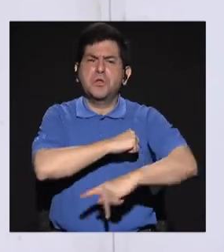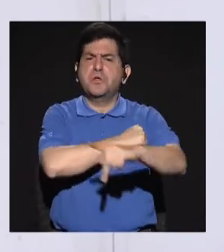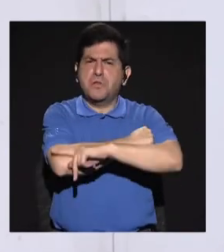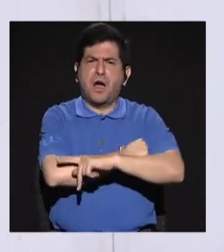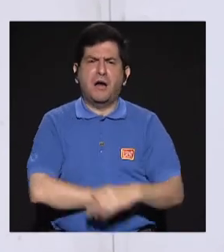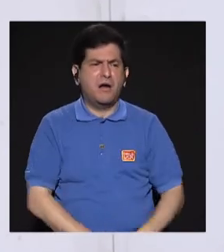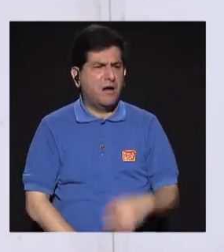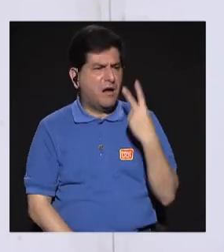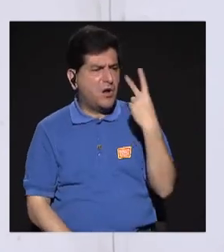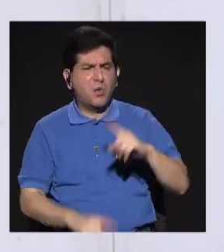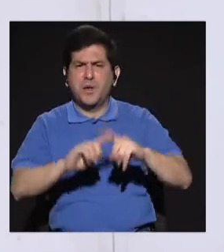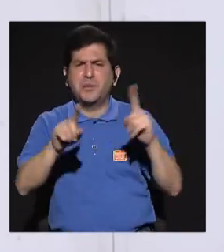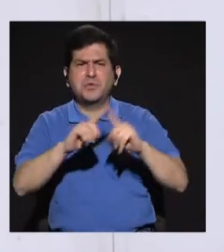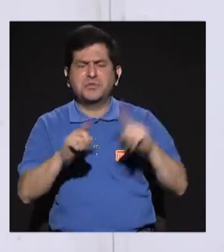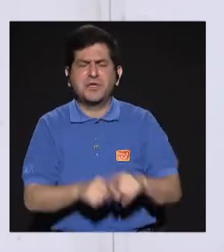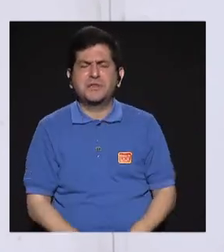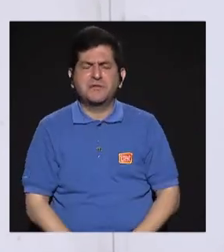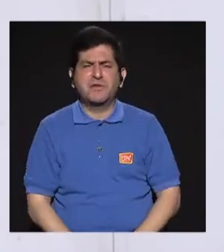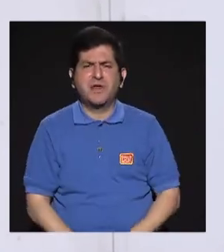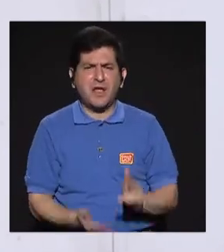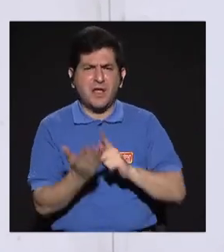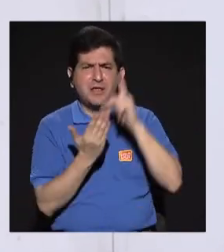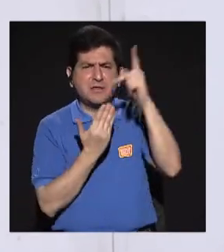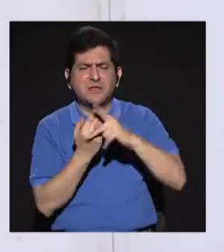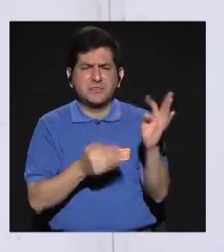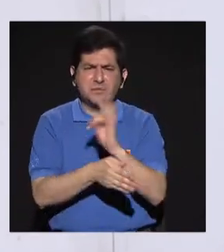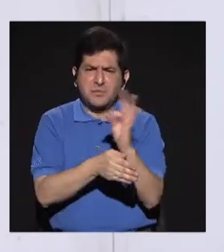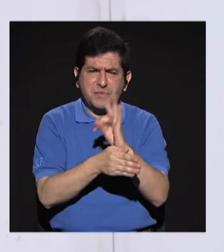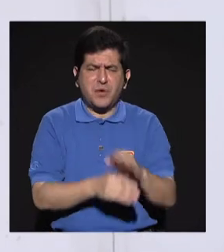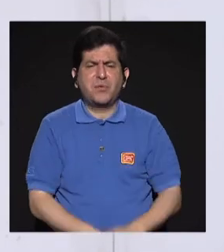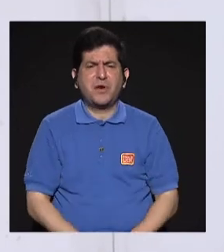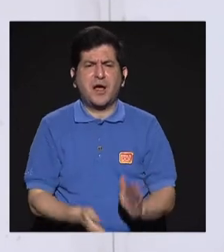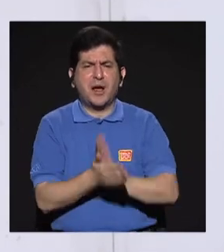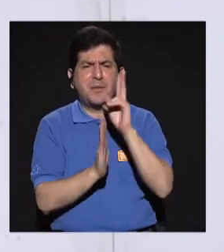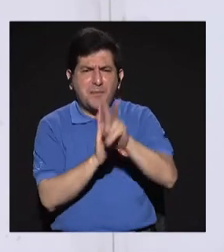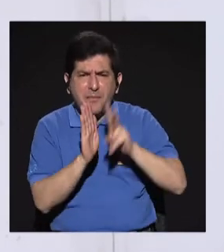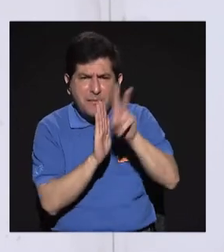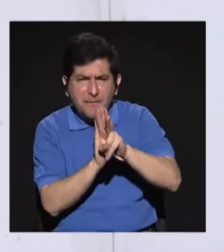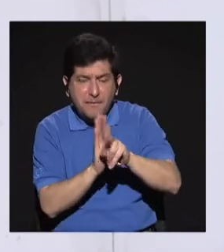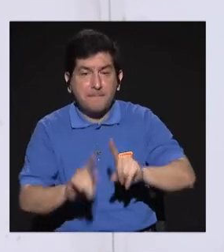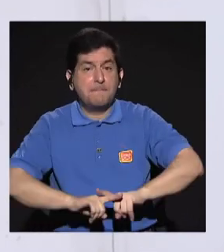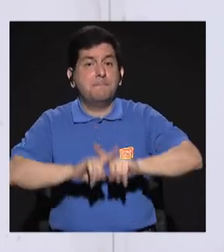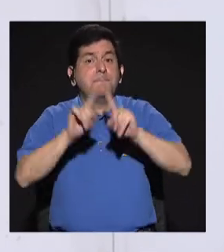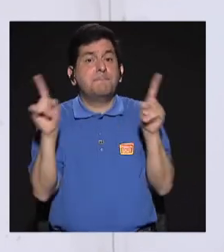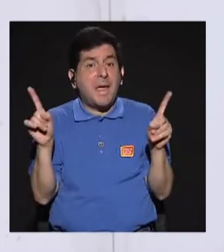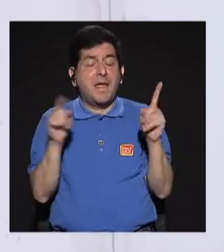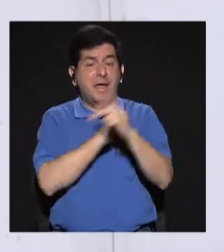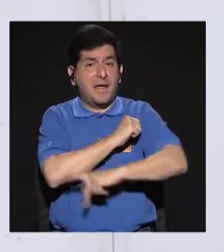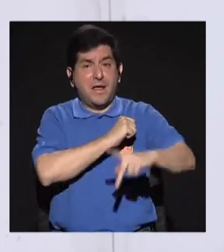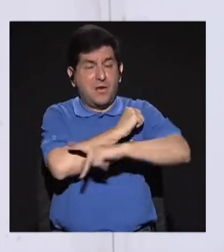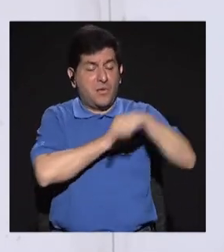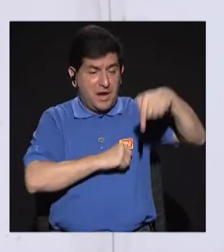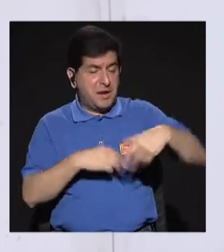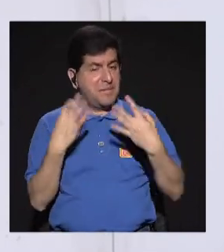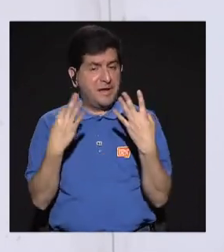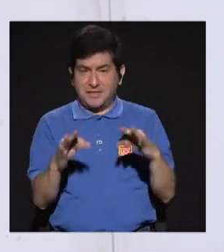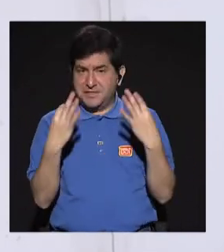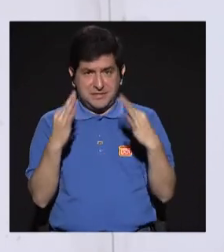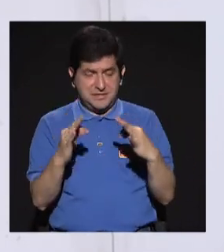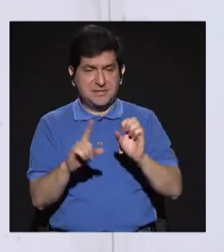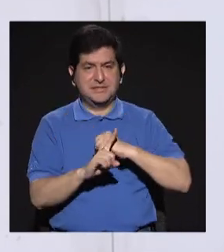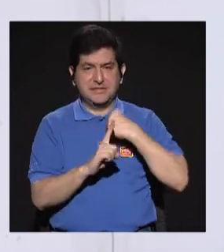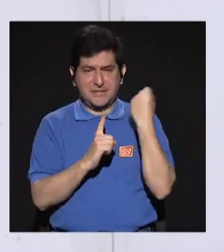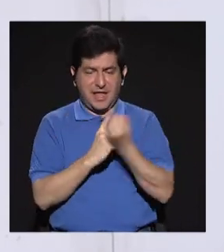otros países porque lo podemos ver en diferentes documentales programas etcétera pero en el país no se había intentado